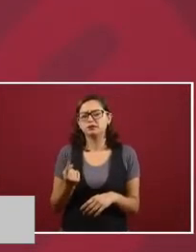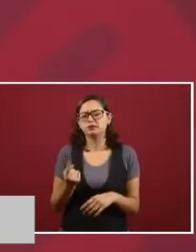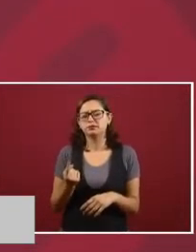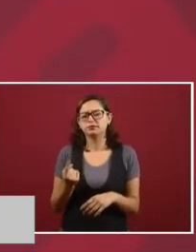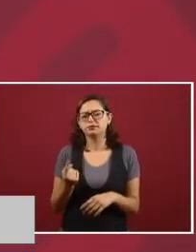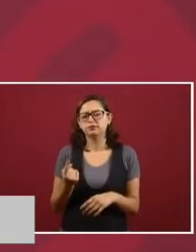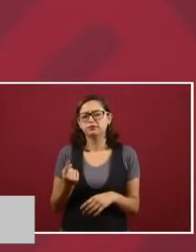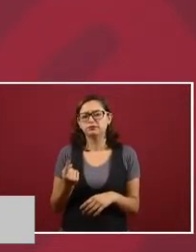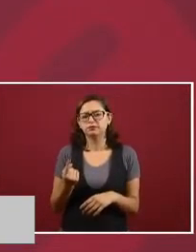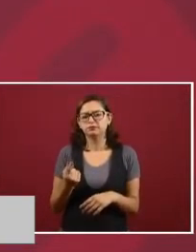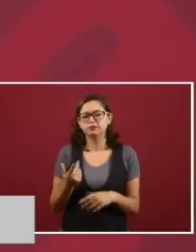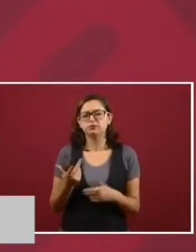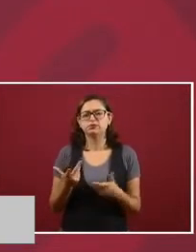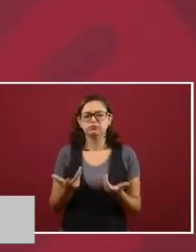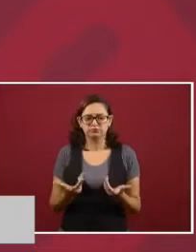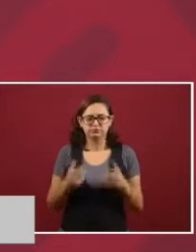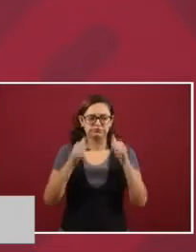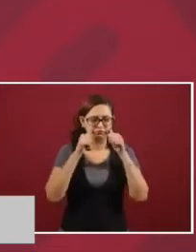del país.